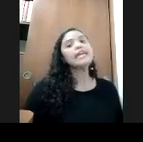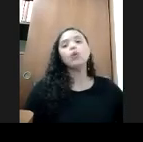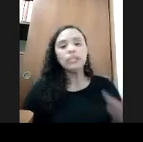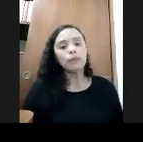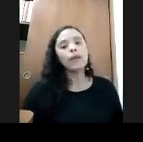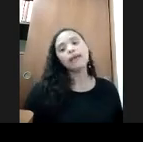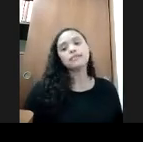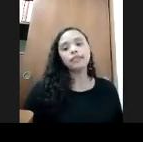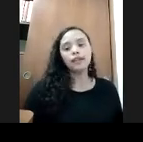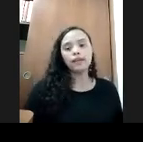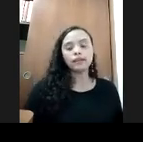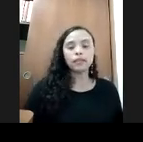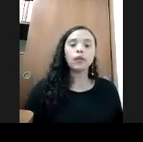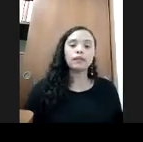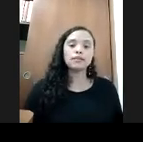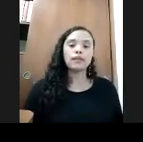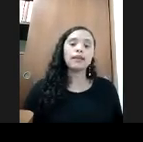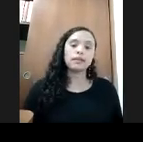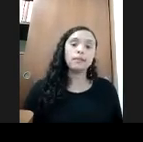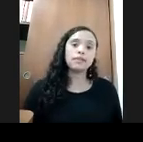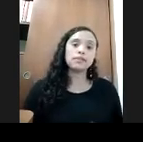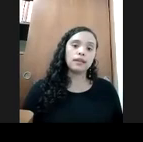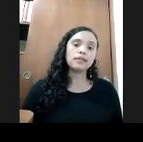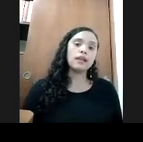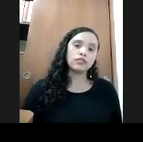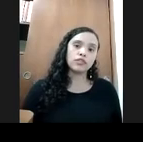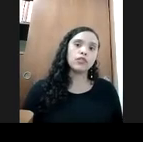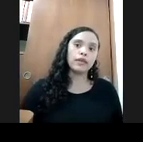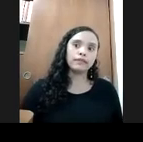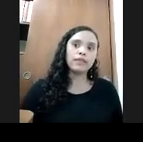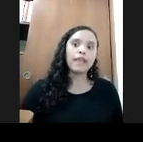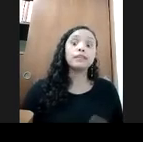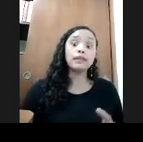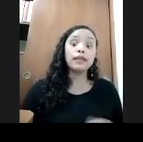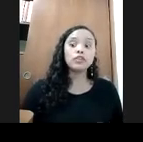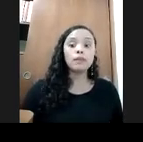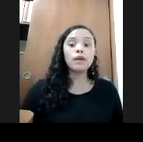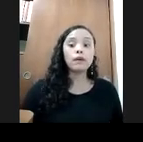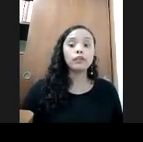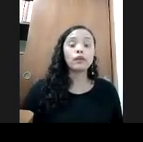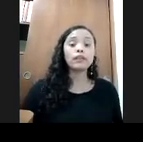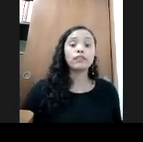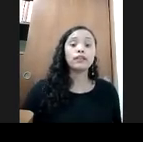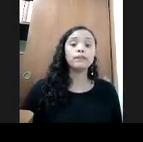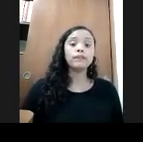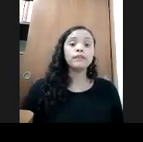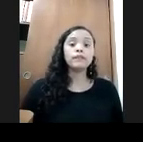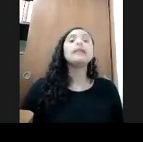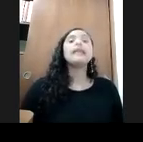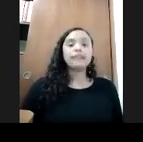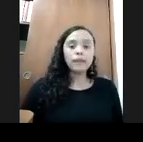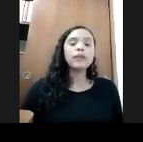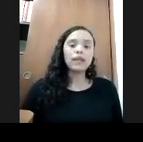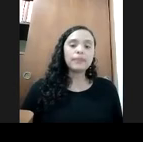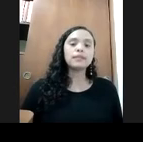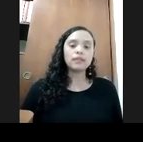el último balance del levantamiento del índice de escasez de medicinas en las 11 ciudades. Lo que Allí ya está también, de hecho, disponible vamos es a la contar con presentación. especialistas. La Está